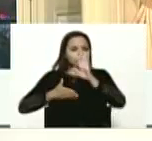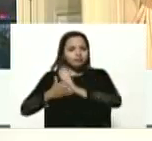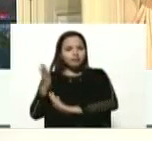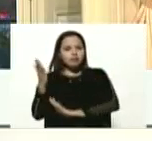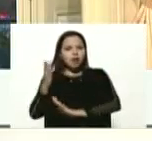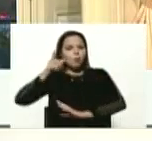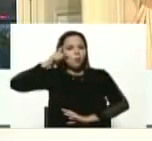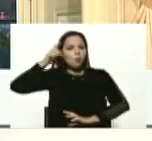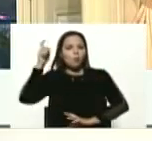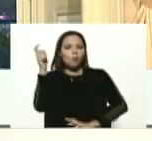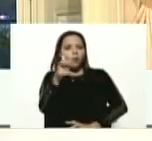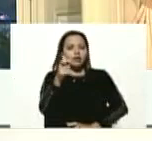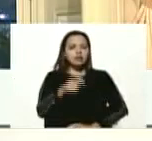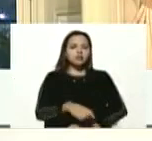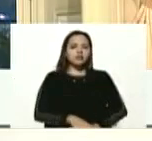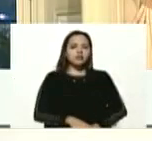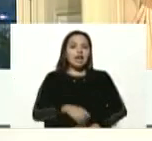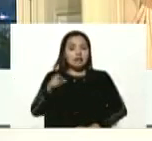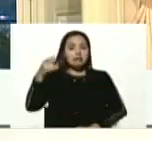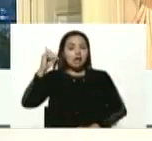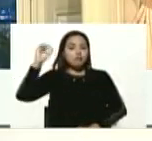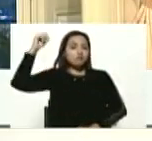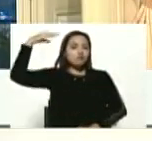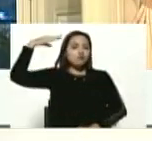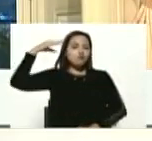al Guárico, por allá todavía hay luz